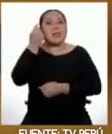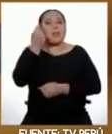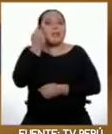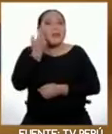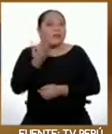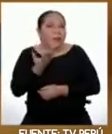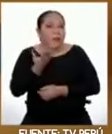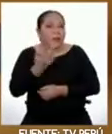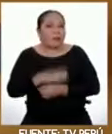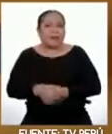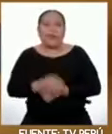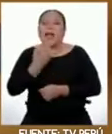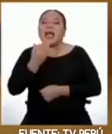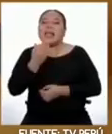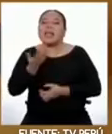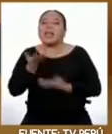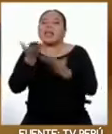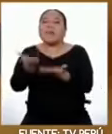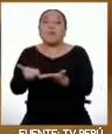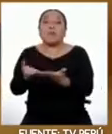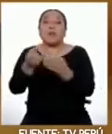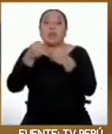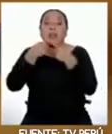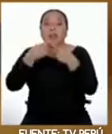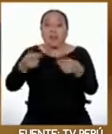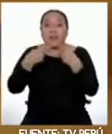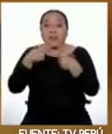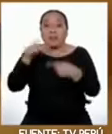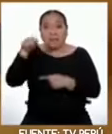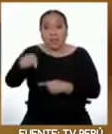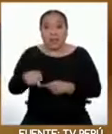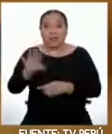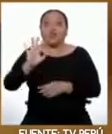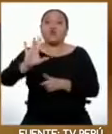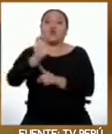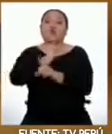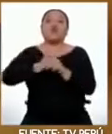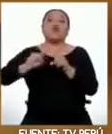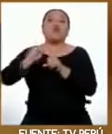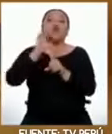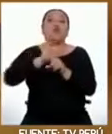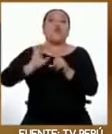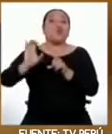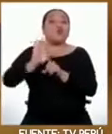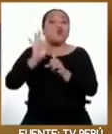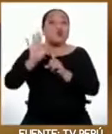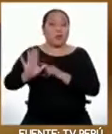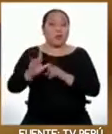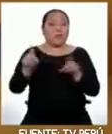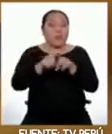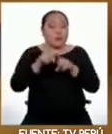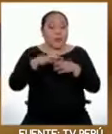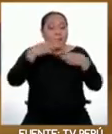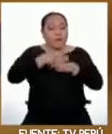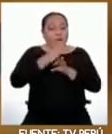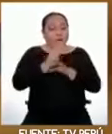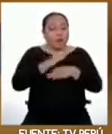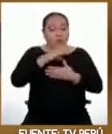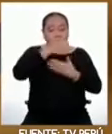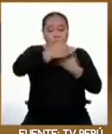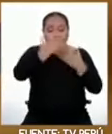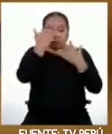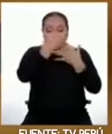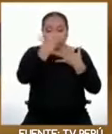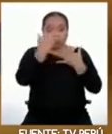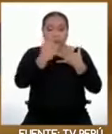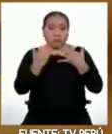entender al destinatario y su contexto sociocultural. Otro punto importante es la estructura que debe seguir el